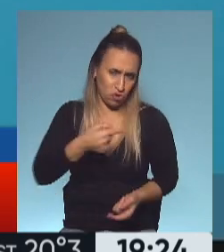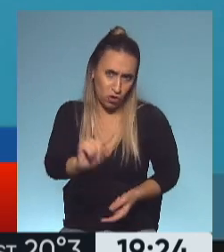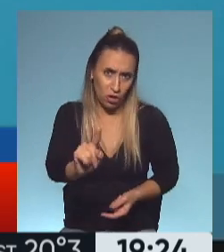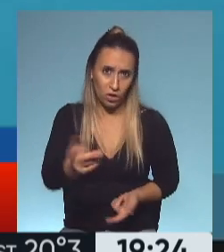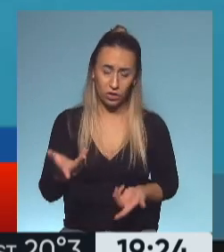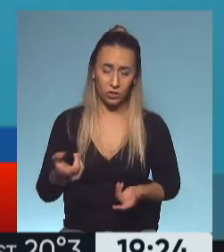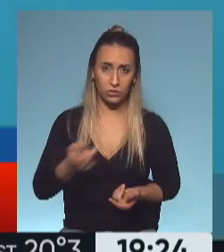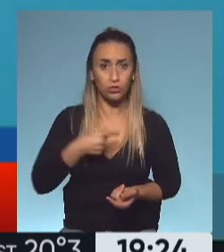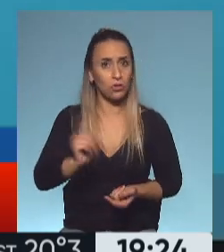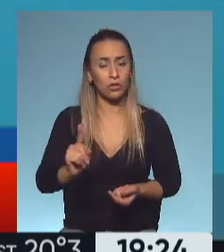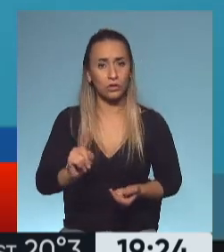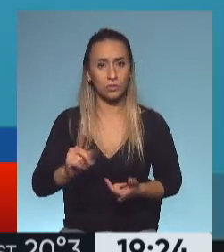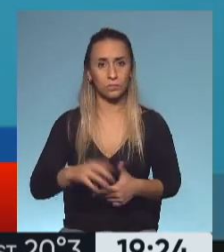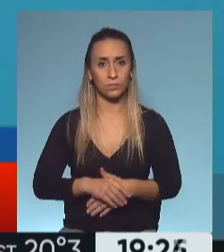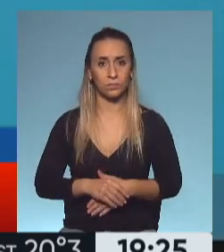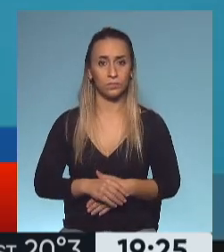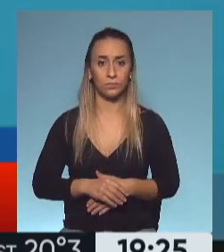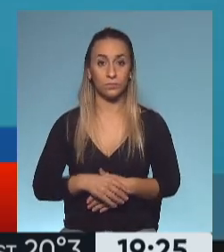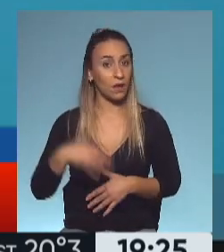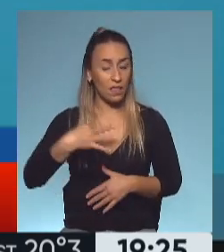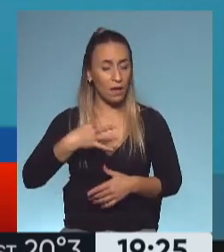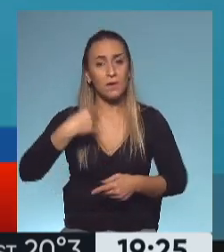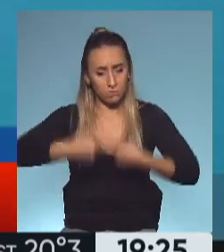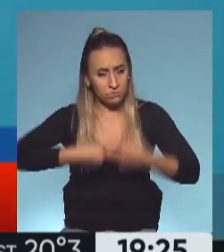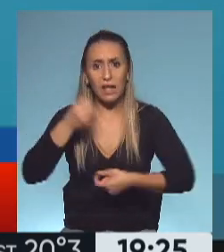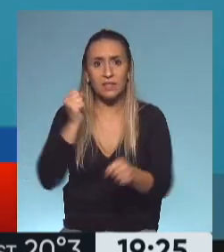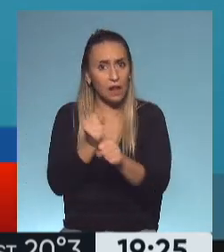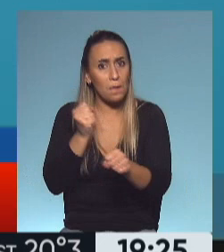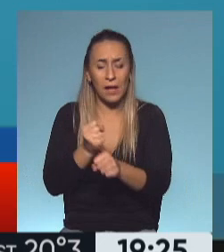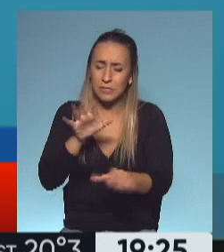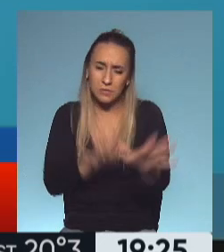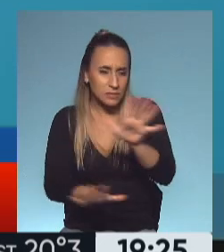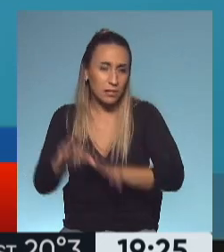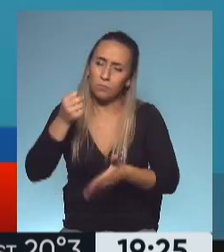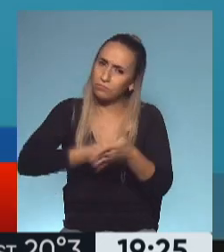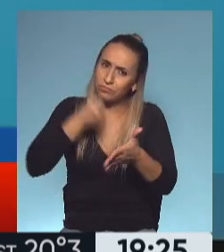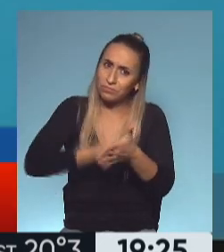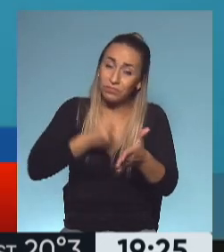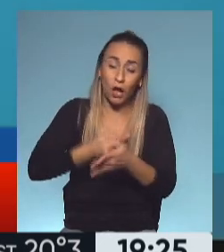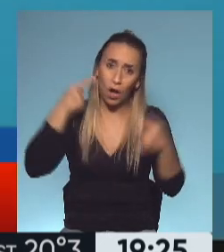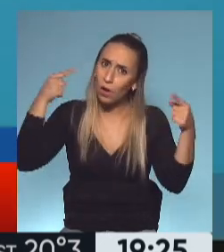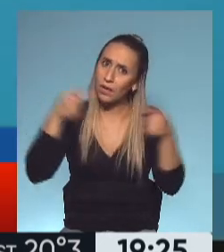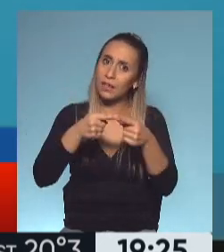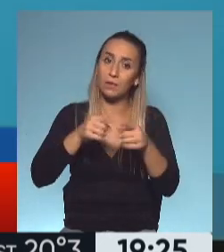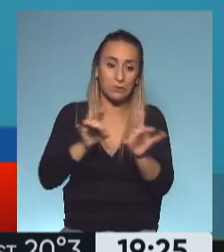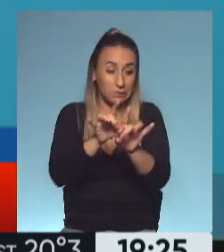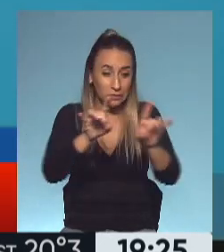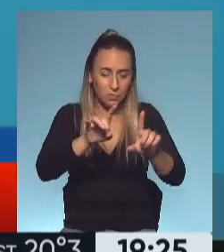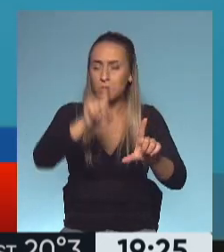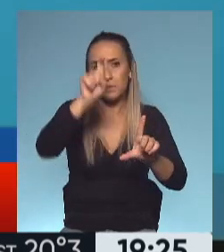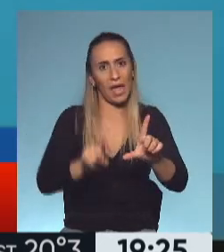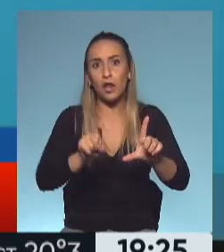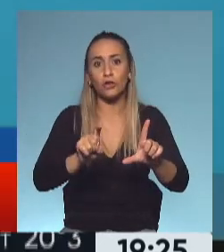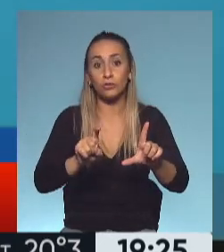No estoy dispuesto. Hay que seguir trabajando para bajar los casos. Es la única manera de bajar